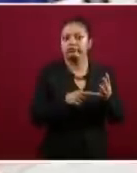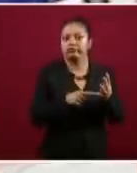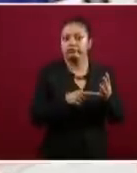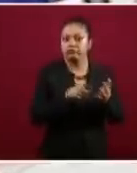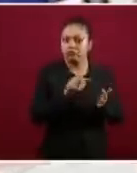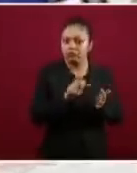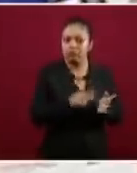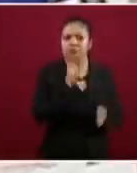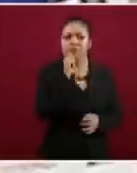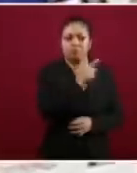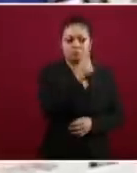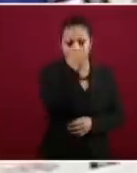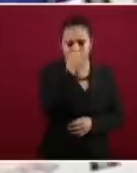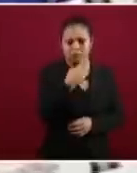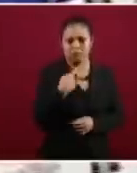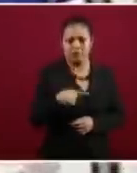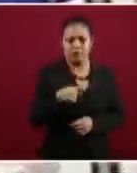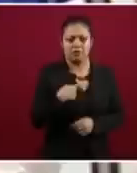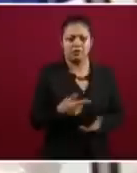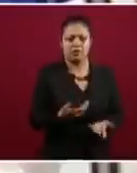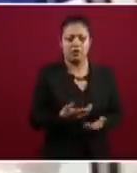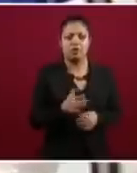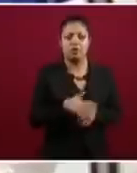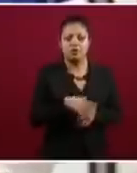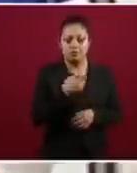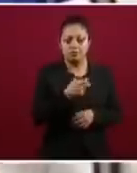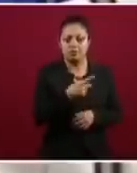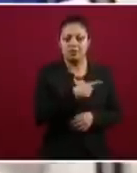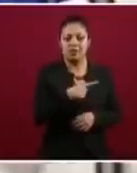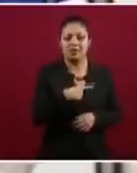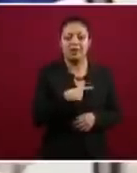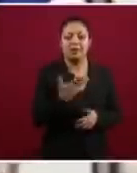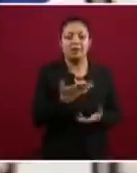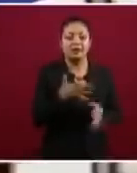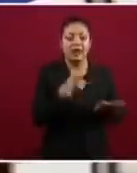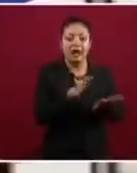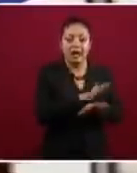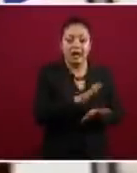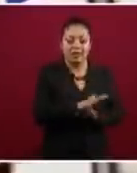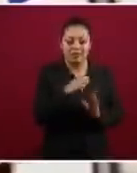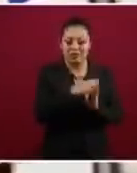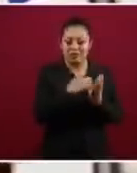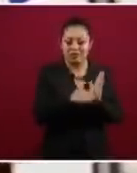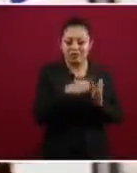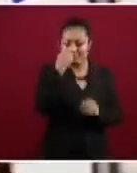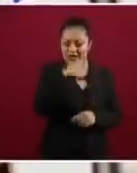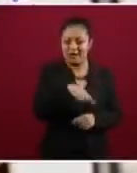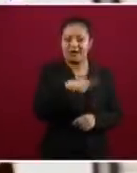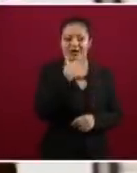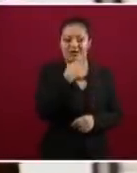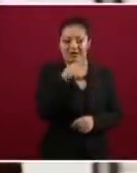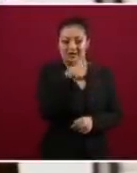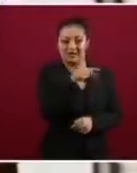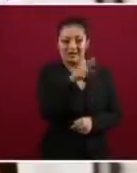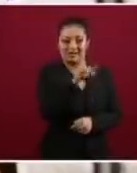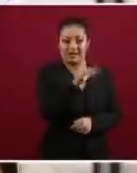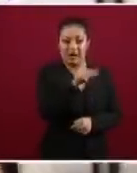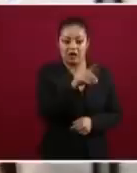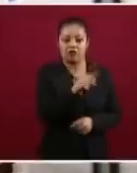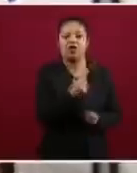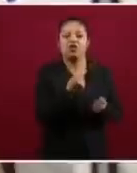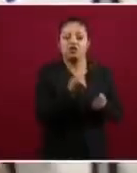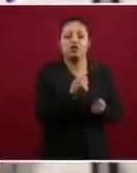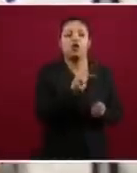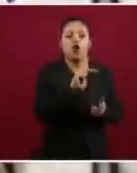antiestatutaria, toda vez que se tuvieron que hacer reformas a su estatuto para que el señor Ricardo se volviera a